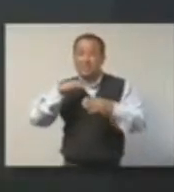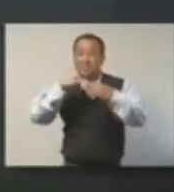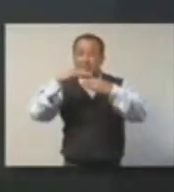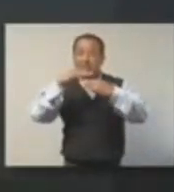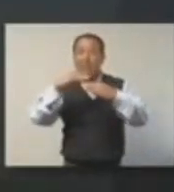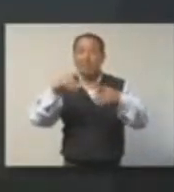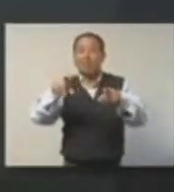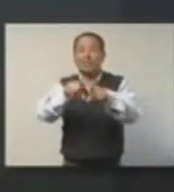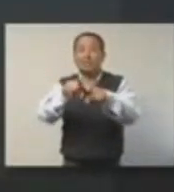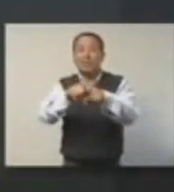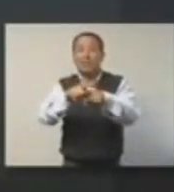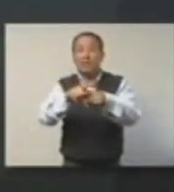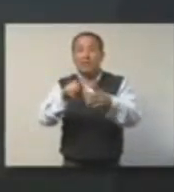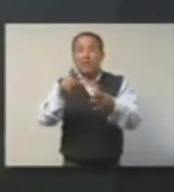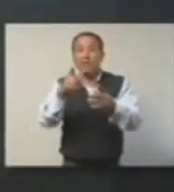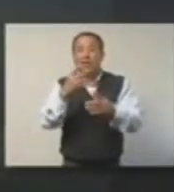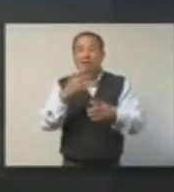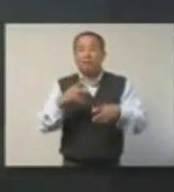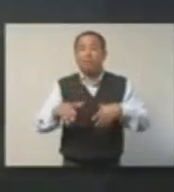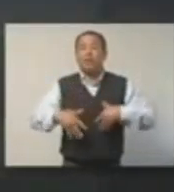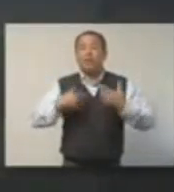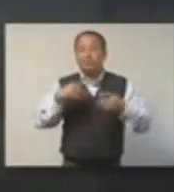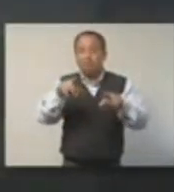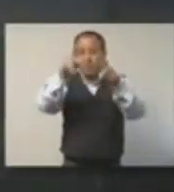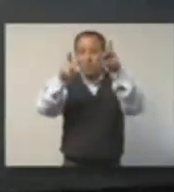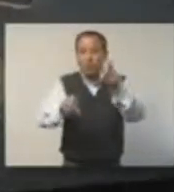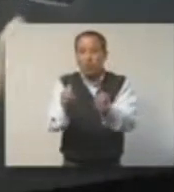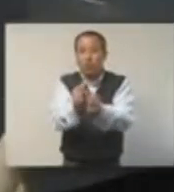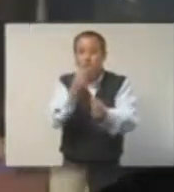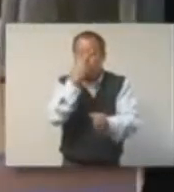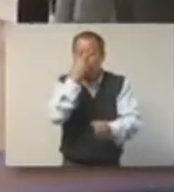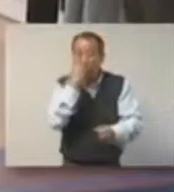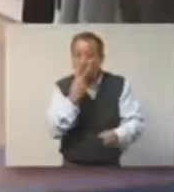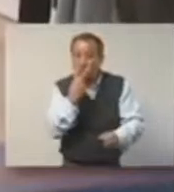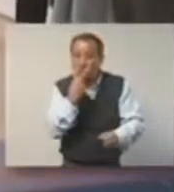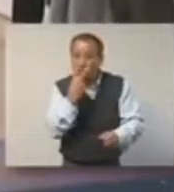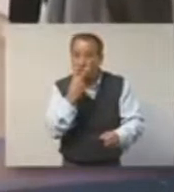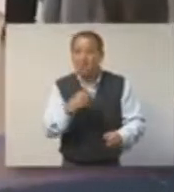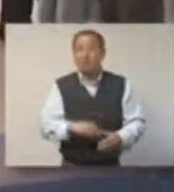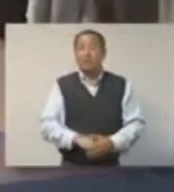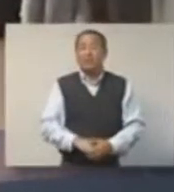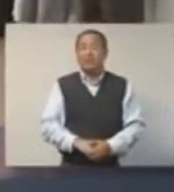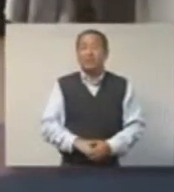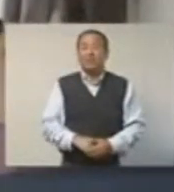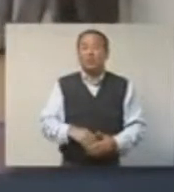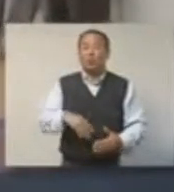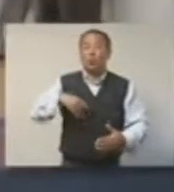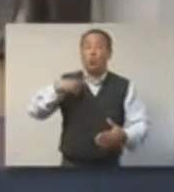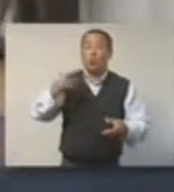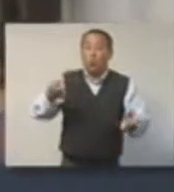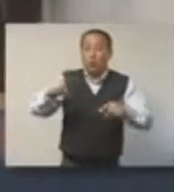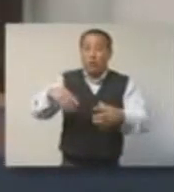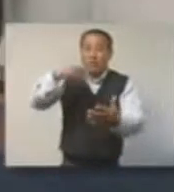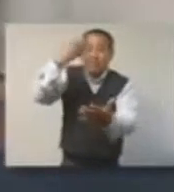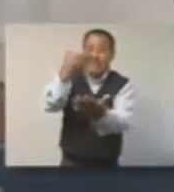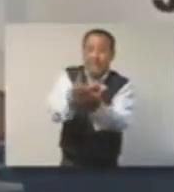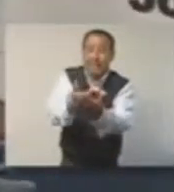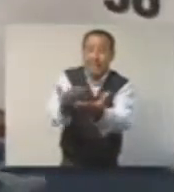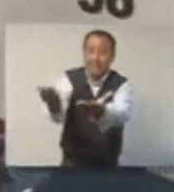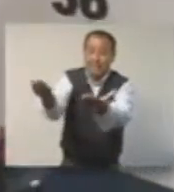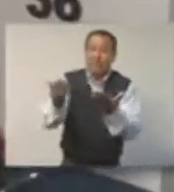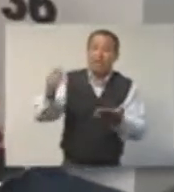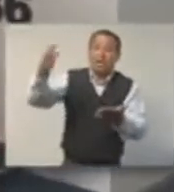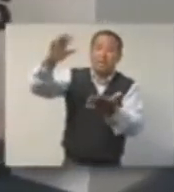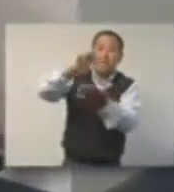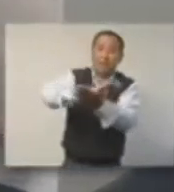braille para personas con discapacidad visual. Al llegar a recoger sus documentos, César